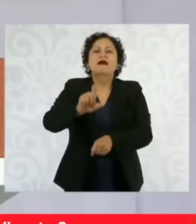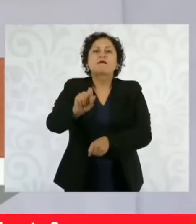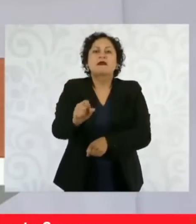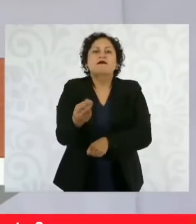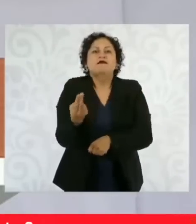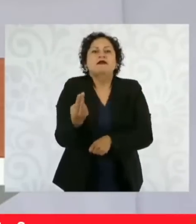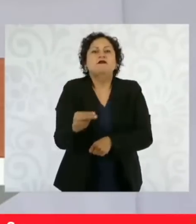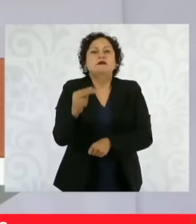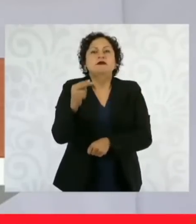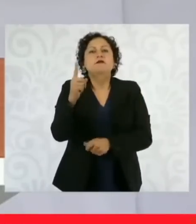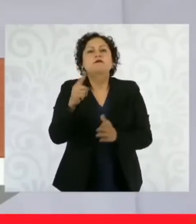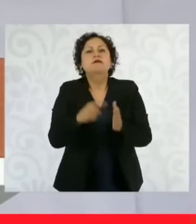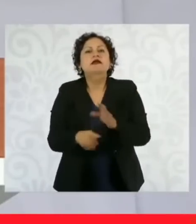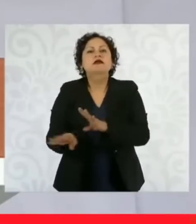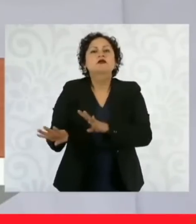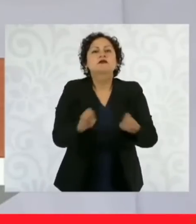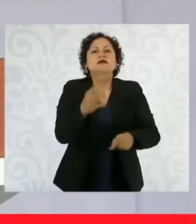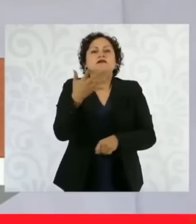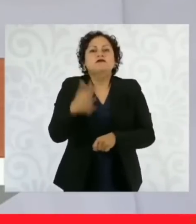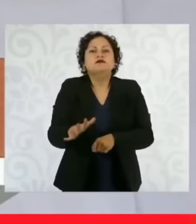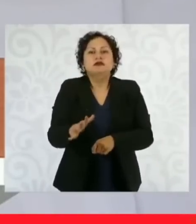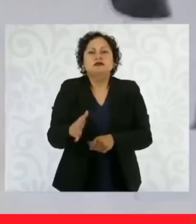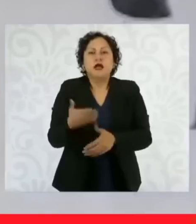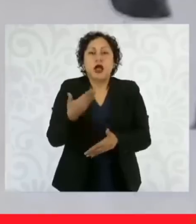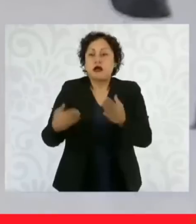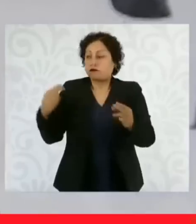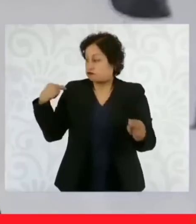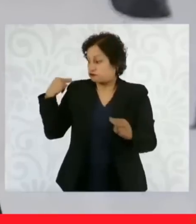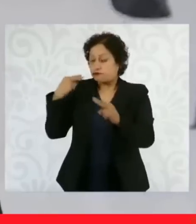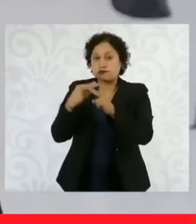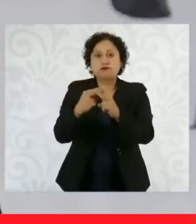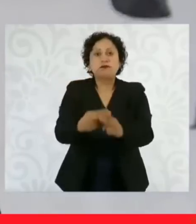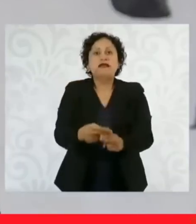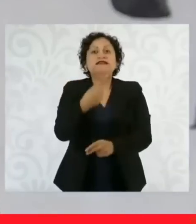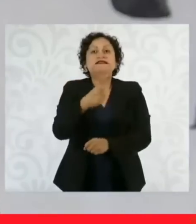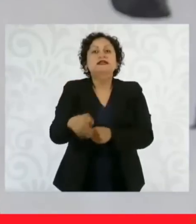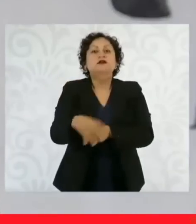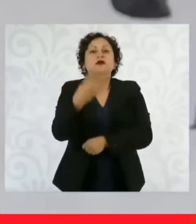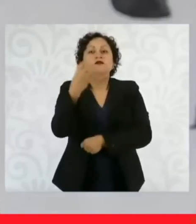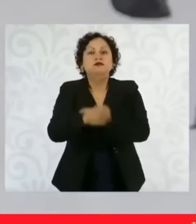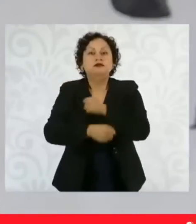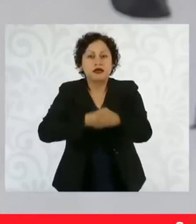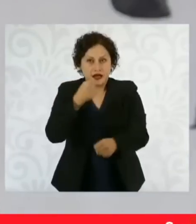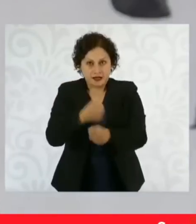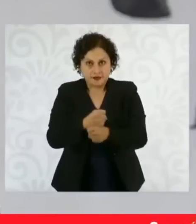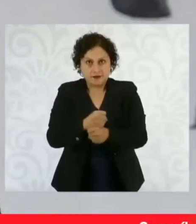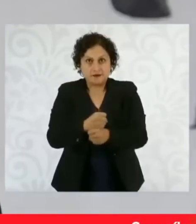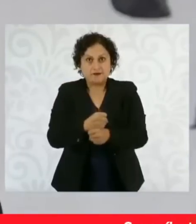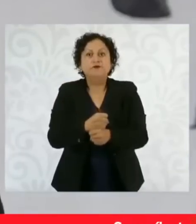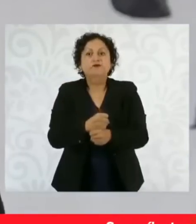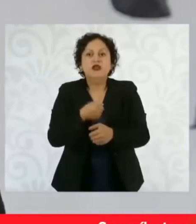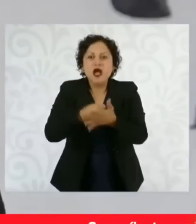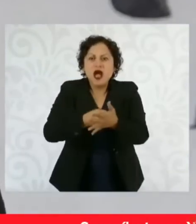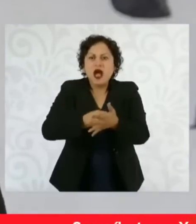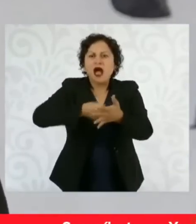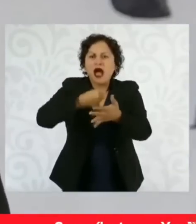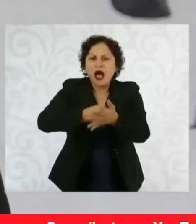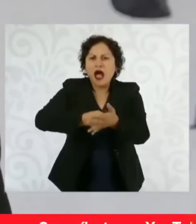1910, hace 114 años. Madero llega a la presidencia después de meses de